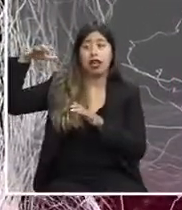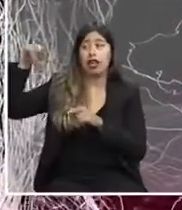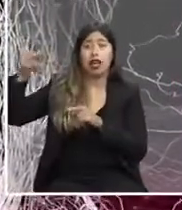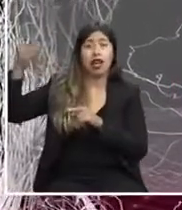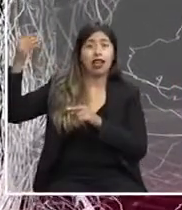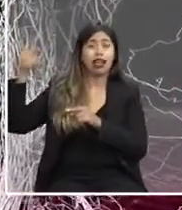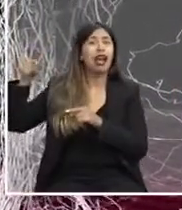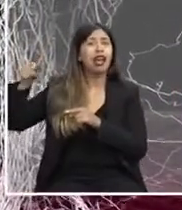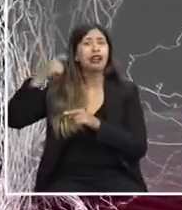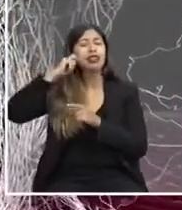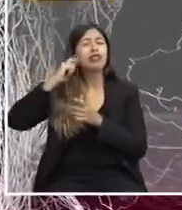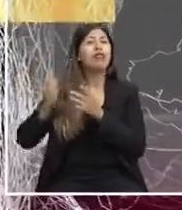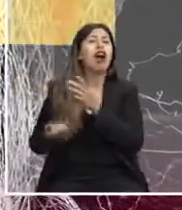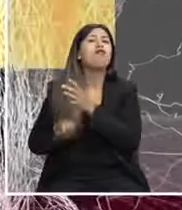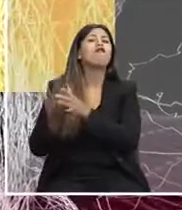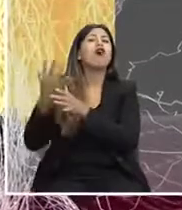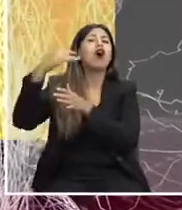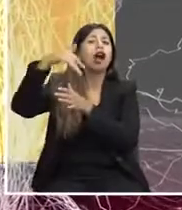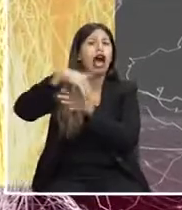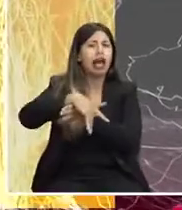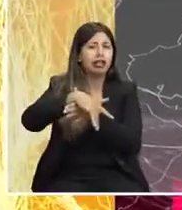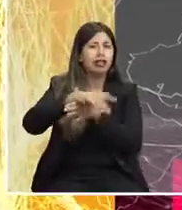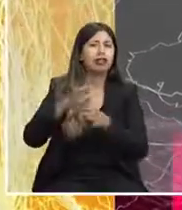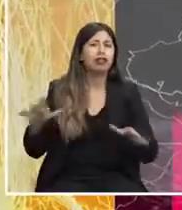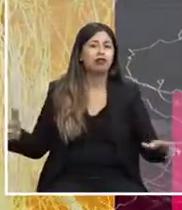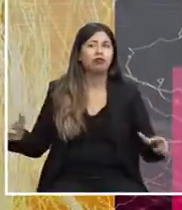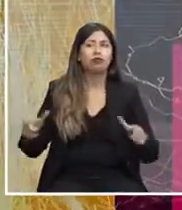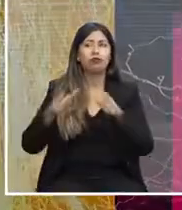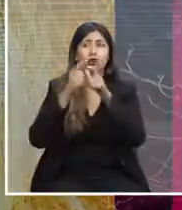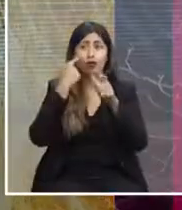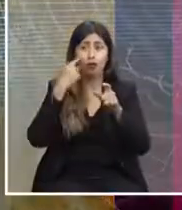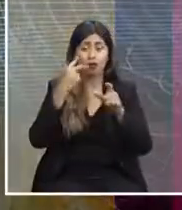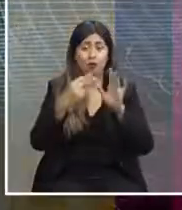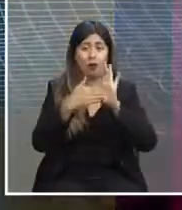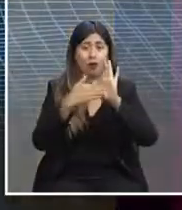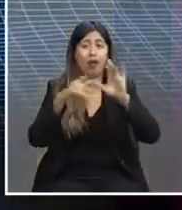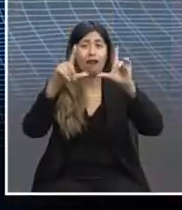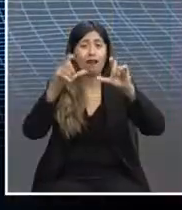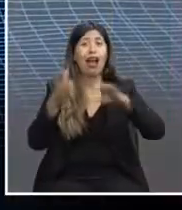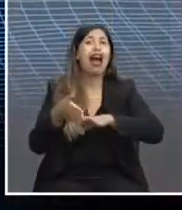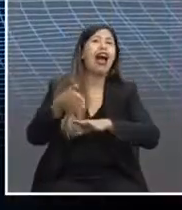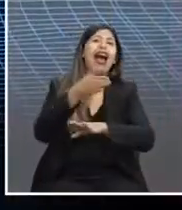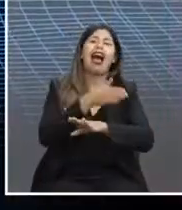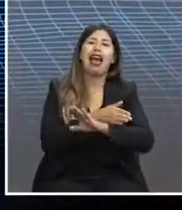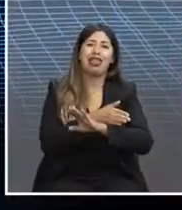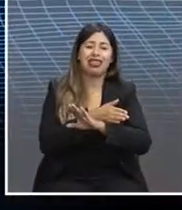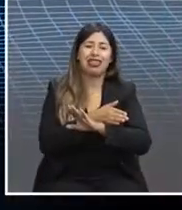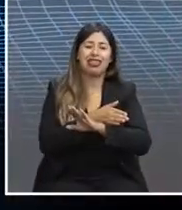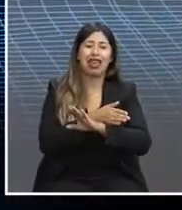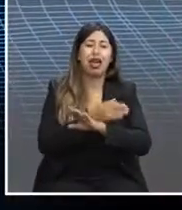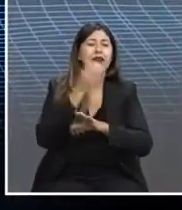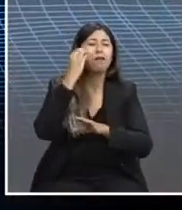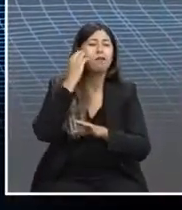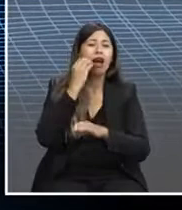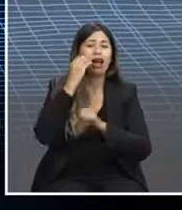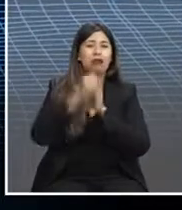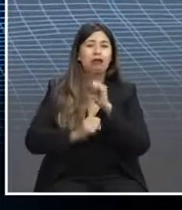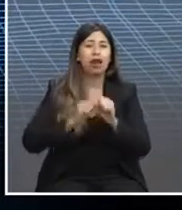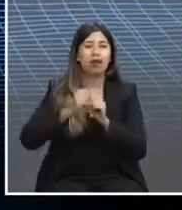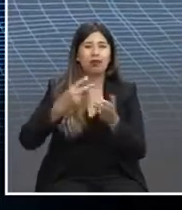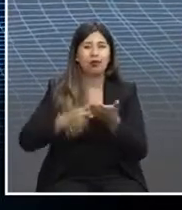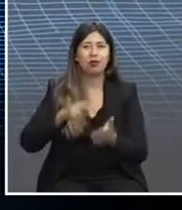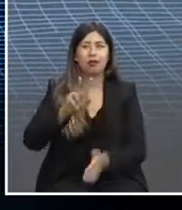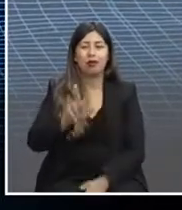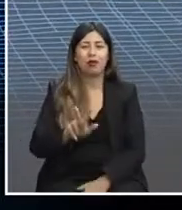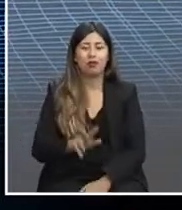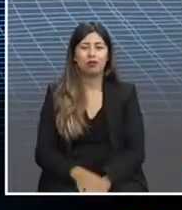volcán potencialmente activo. Fotografías estoy mostrando en este momento previo a la erupción de mayo del año 2008. Entonces, ¿qué es lo que